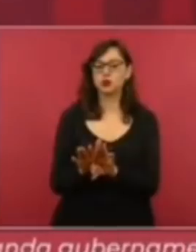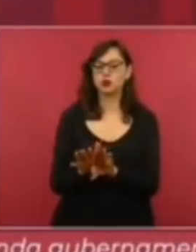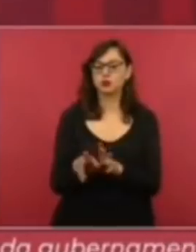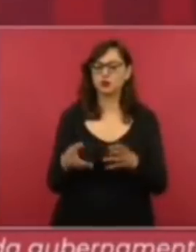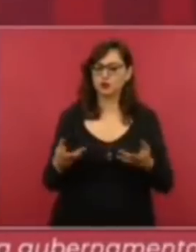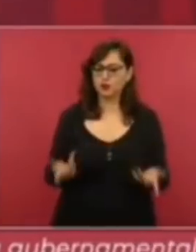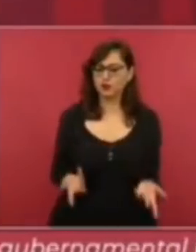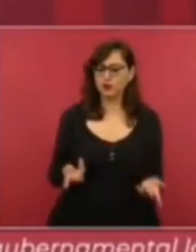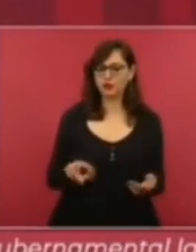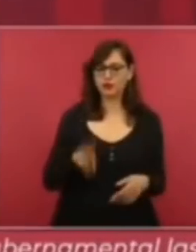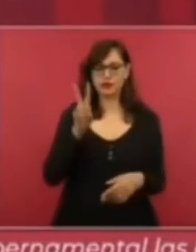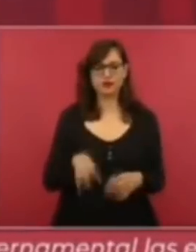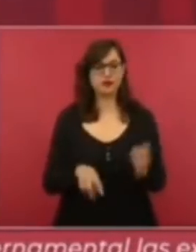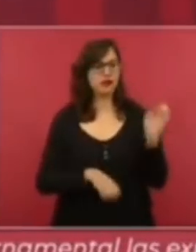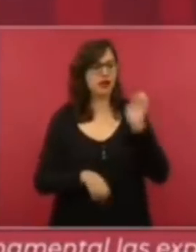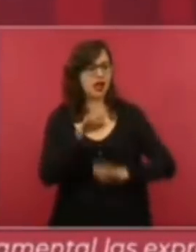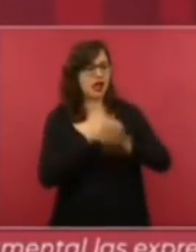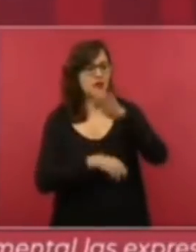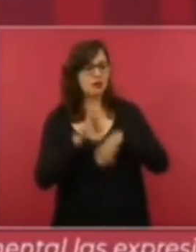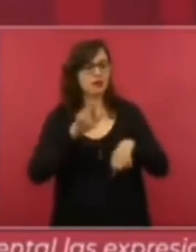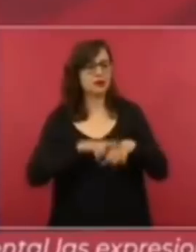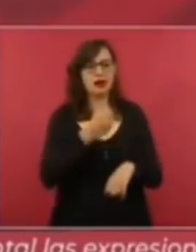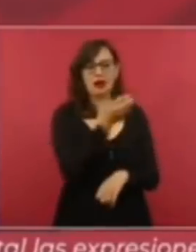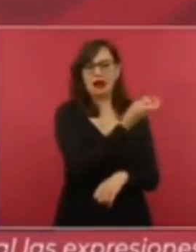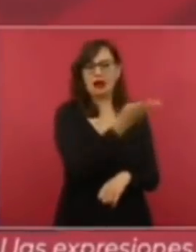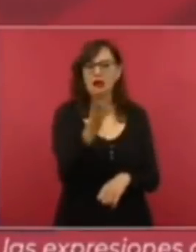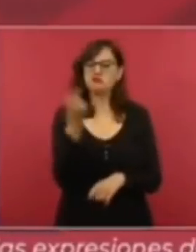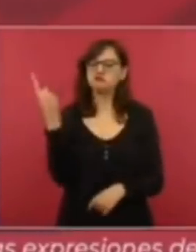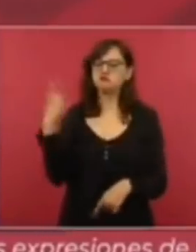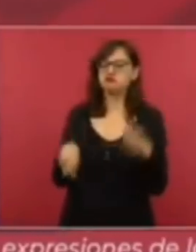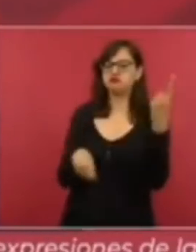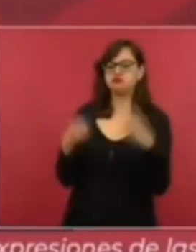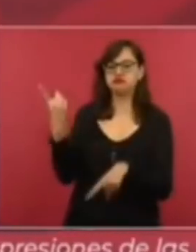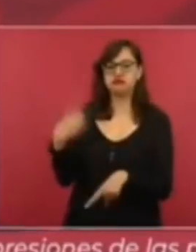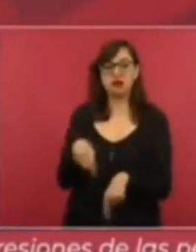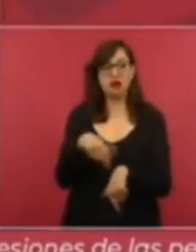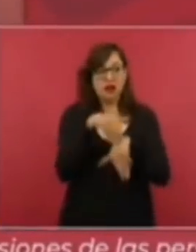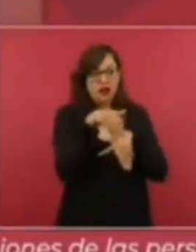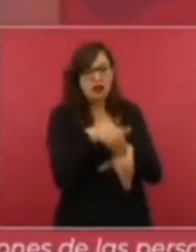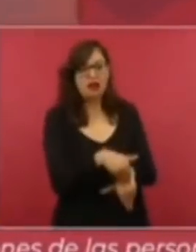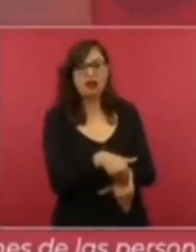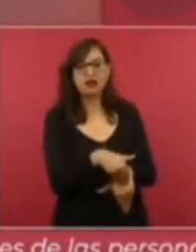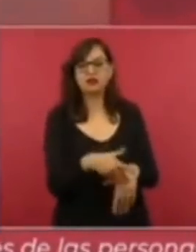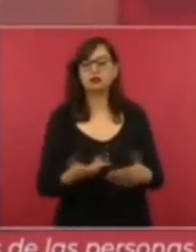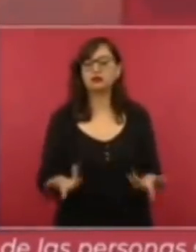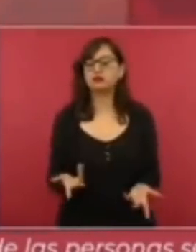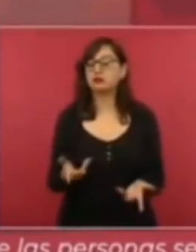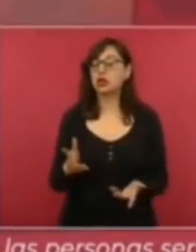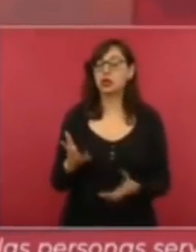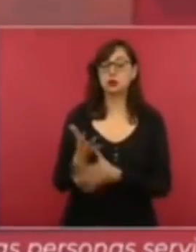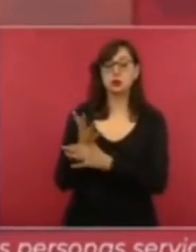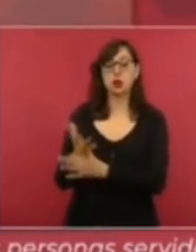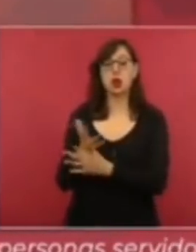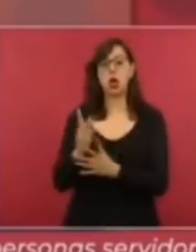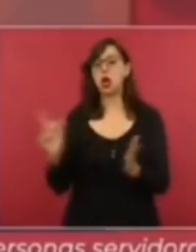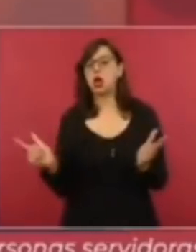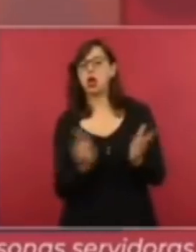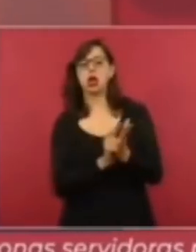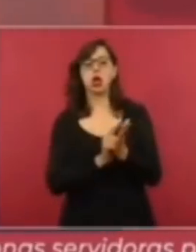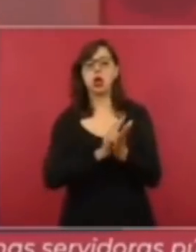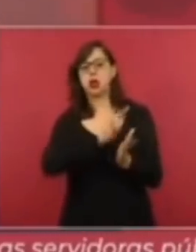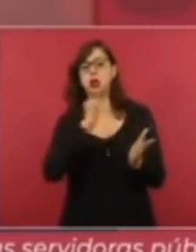el poder de las empresas y que no me vengan a mí de que la ley es la ley